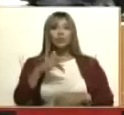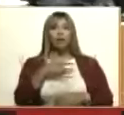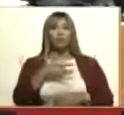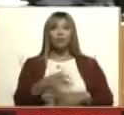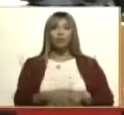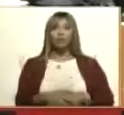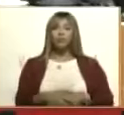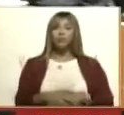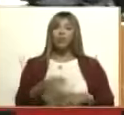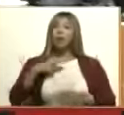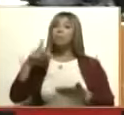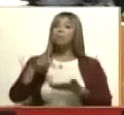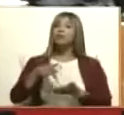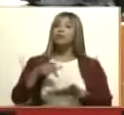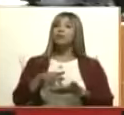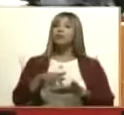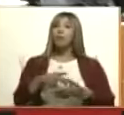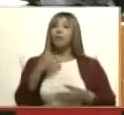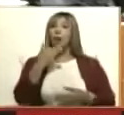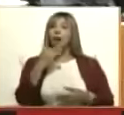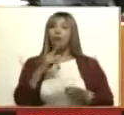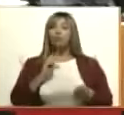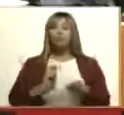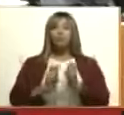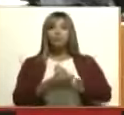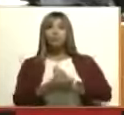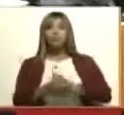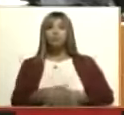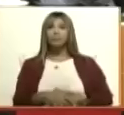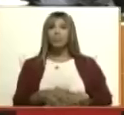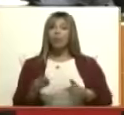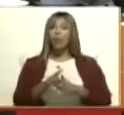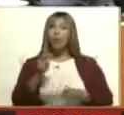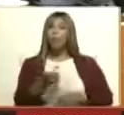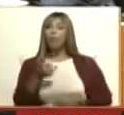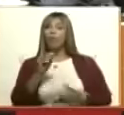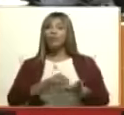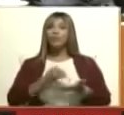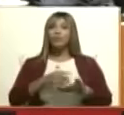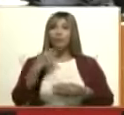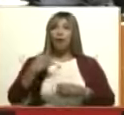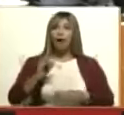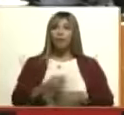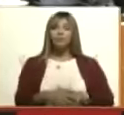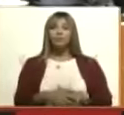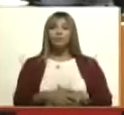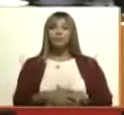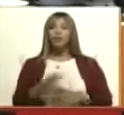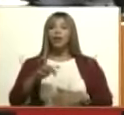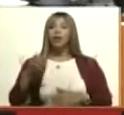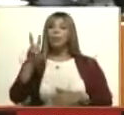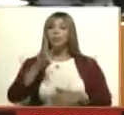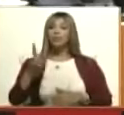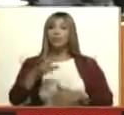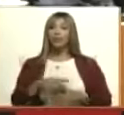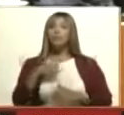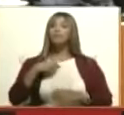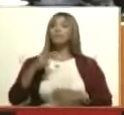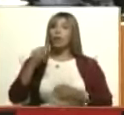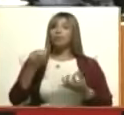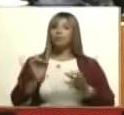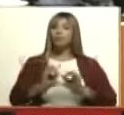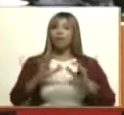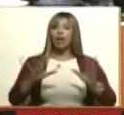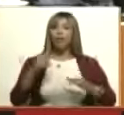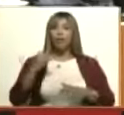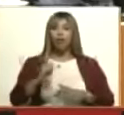estamos participando en algo trascendental como pocas veces ha ocurrido en nuestro país, porque obviamente